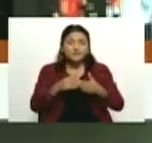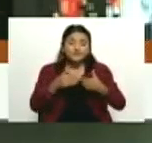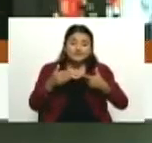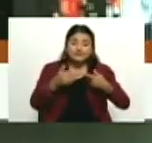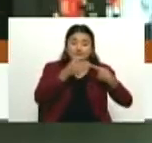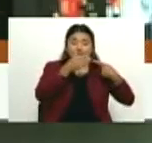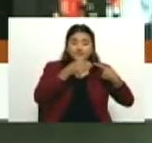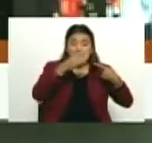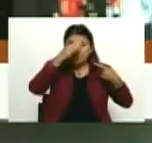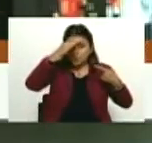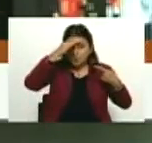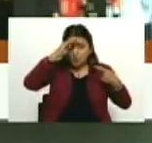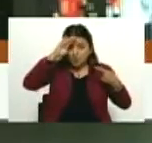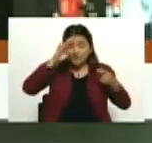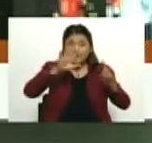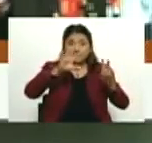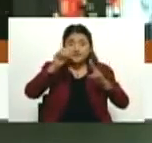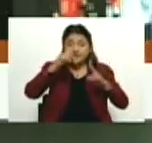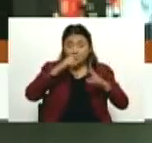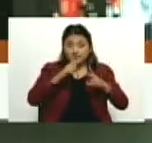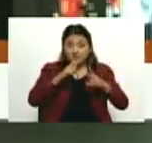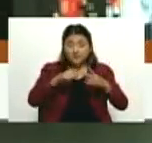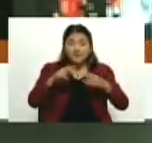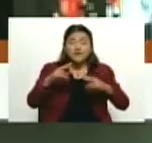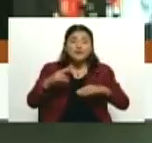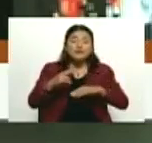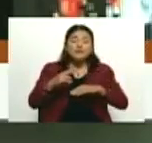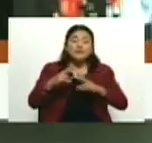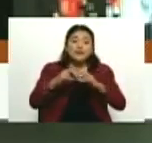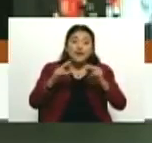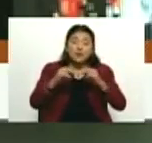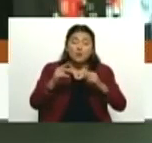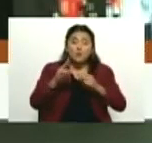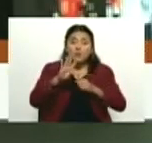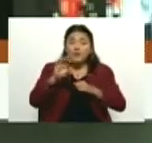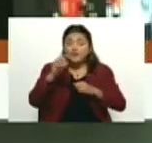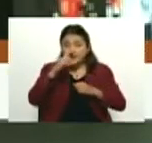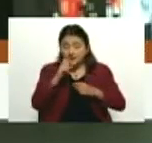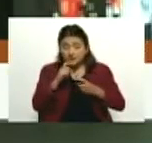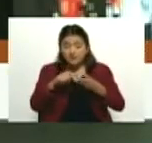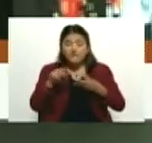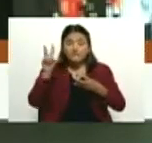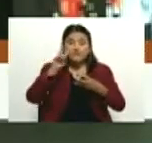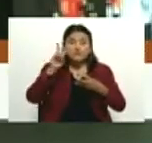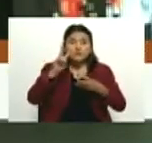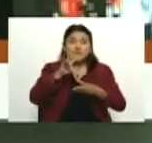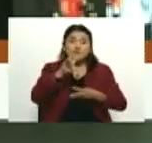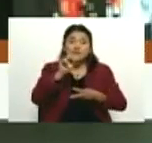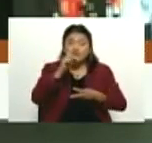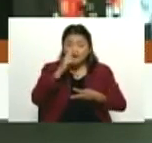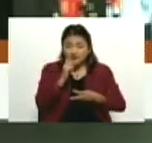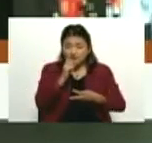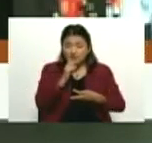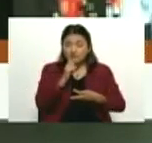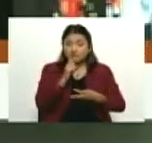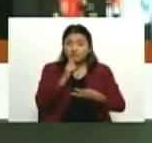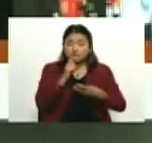años, Nicaragua 40, Venezuela 30 y un poquito,